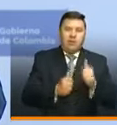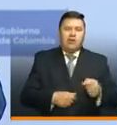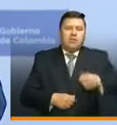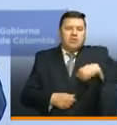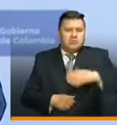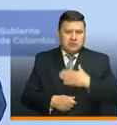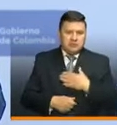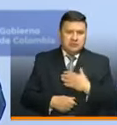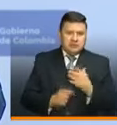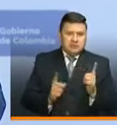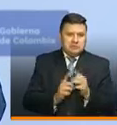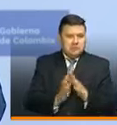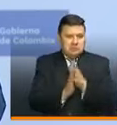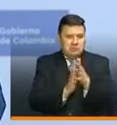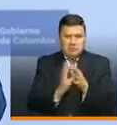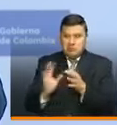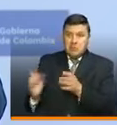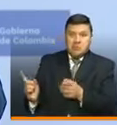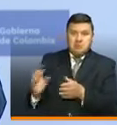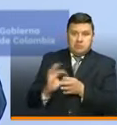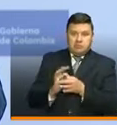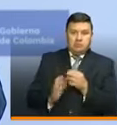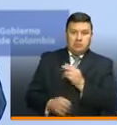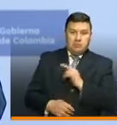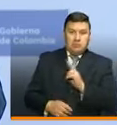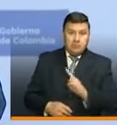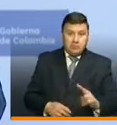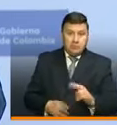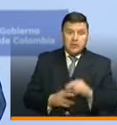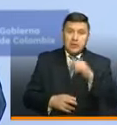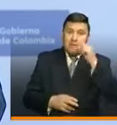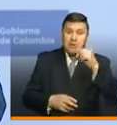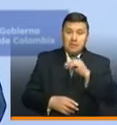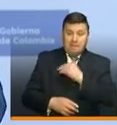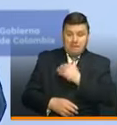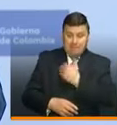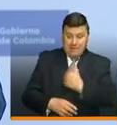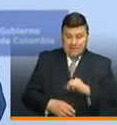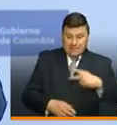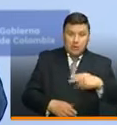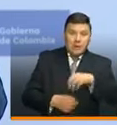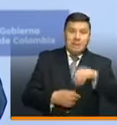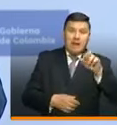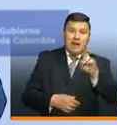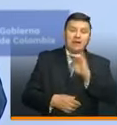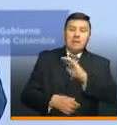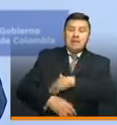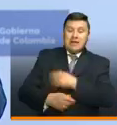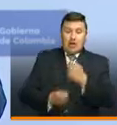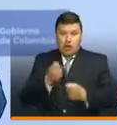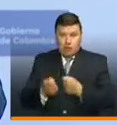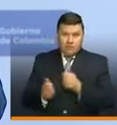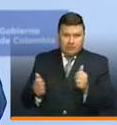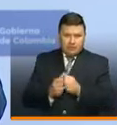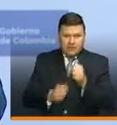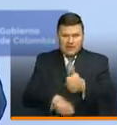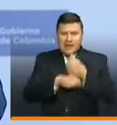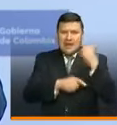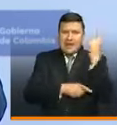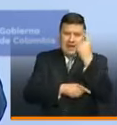contamos y en breve se nos estarán uniendo la vicepresidenta Marta Lucía Ramírez, el ministro de Comercio José Manuel Restrepo, el director